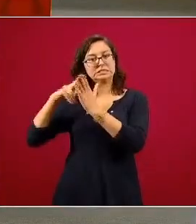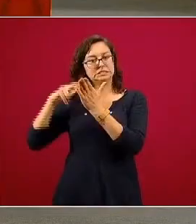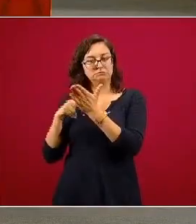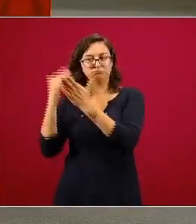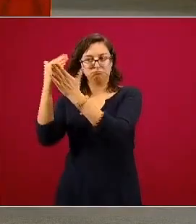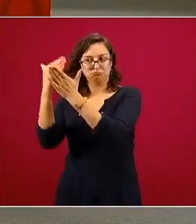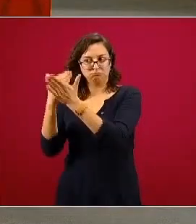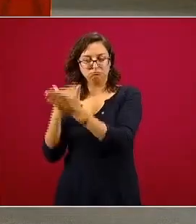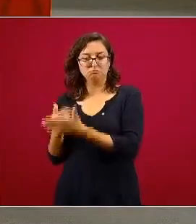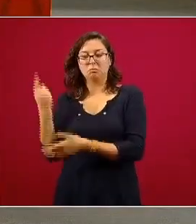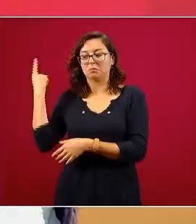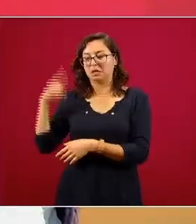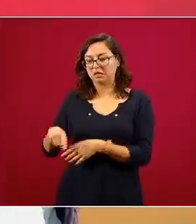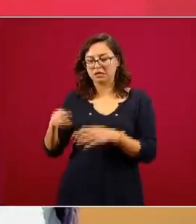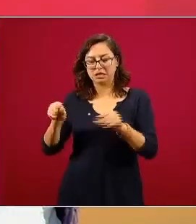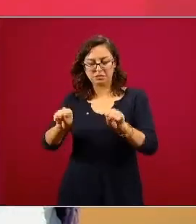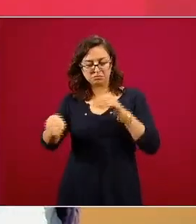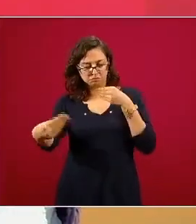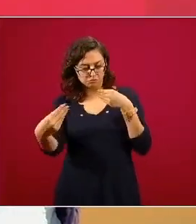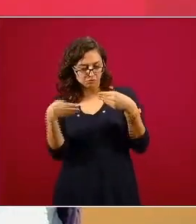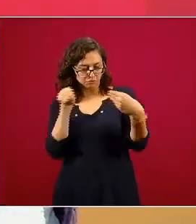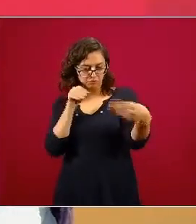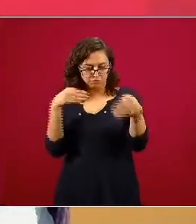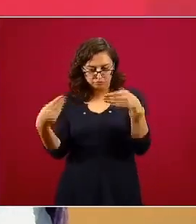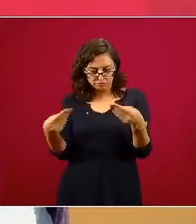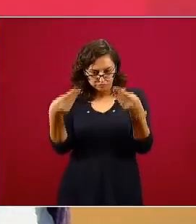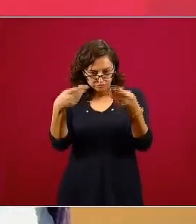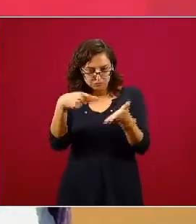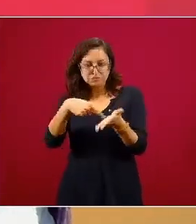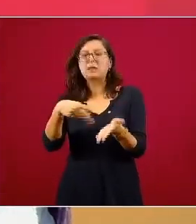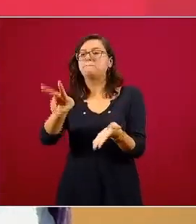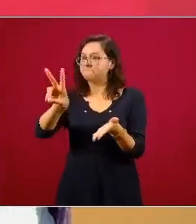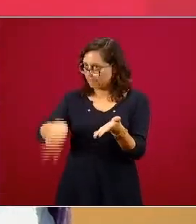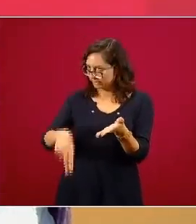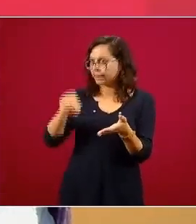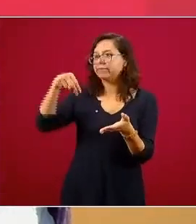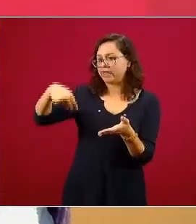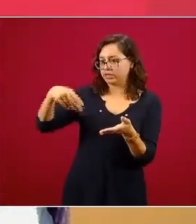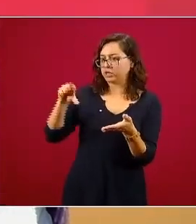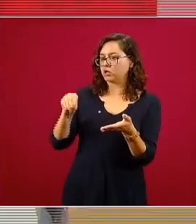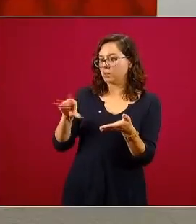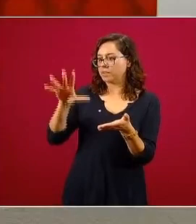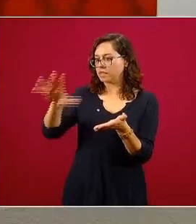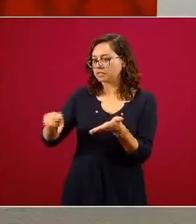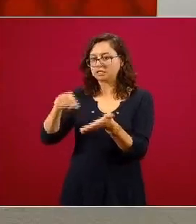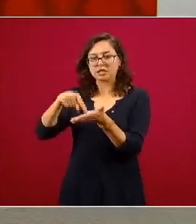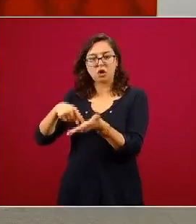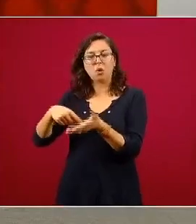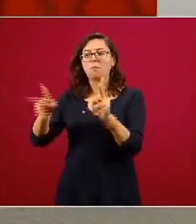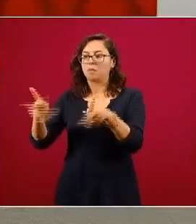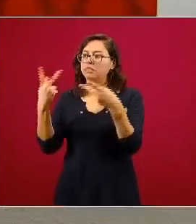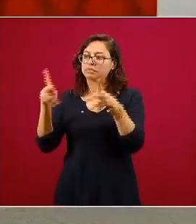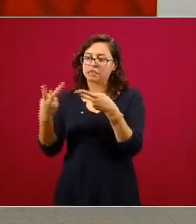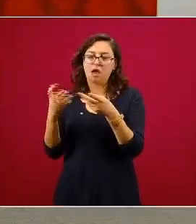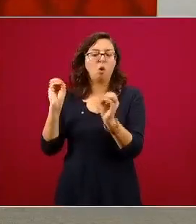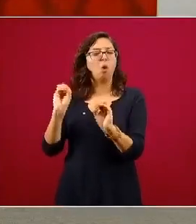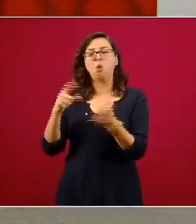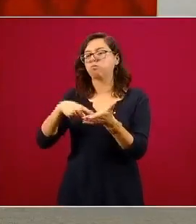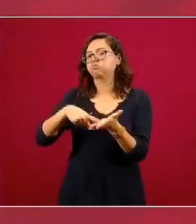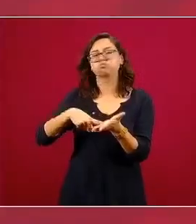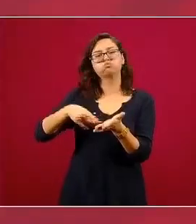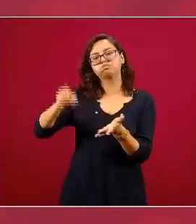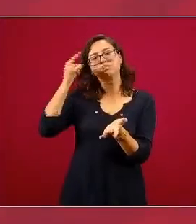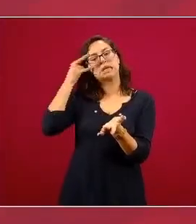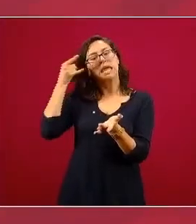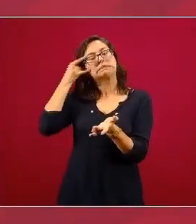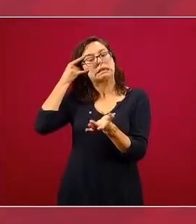momento valora el producto y entonces emite un registro sanitario para que se pueda comercializar o utilizar con ese